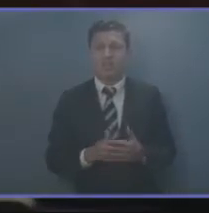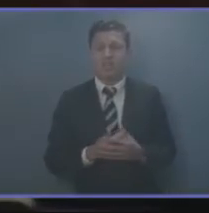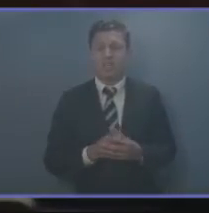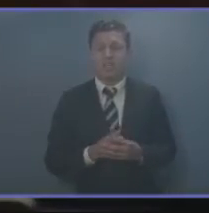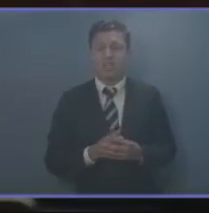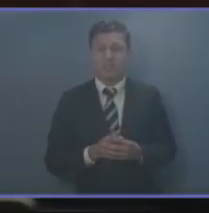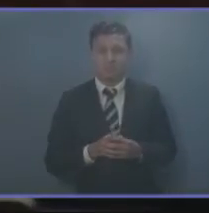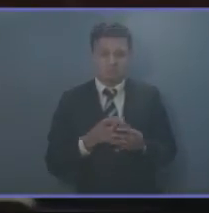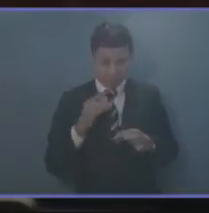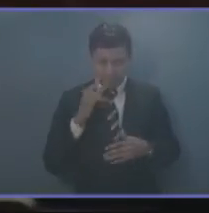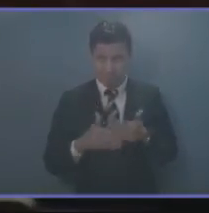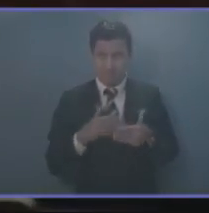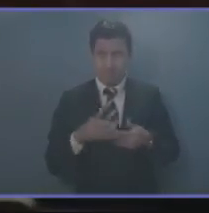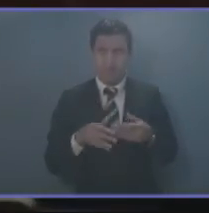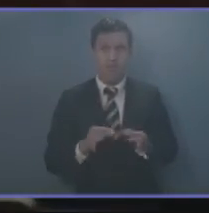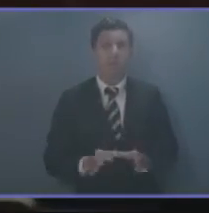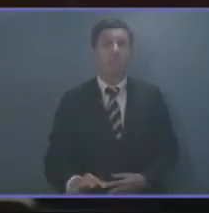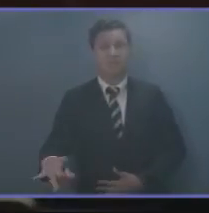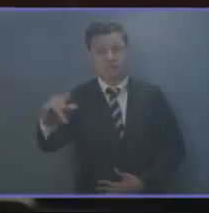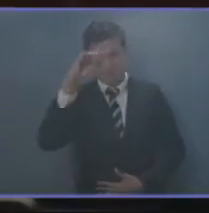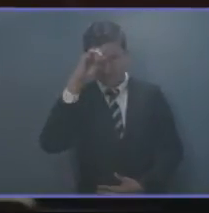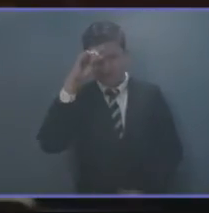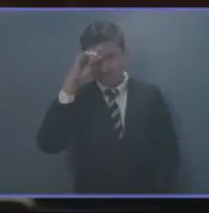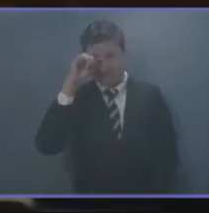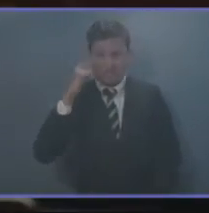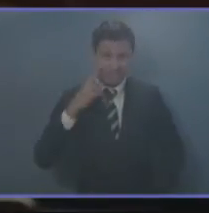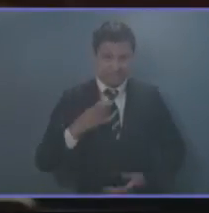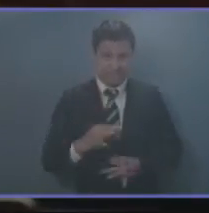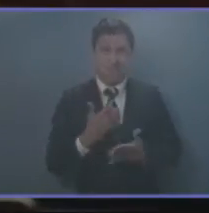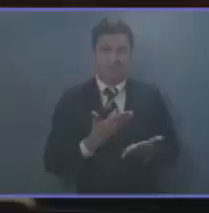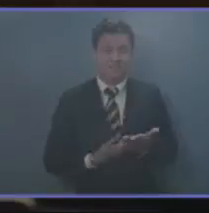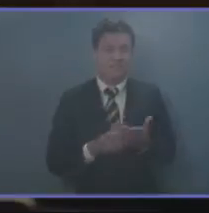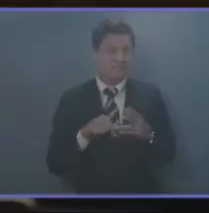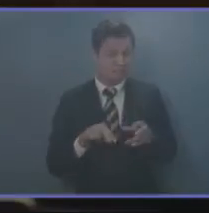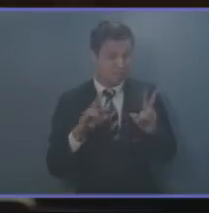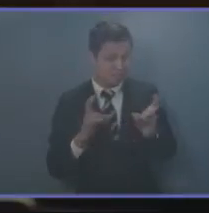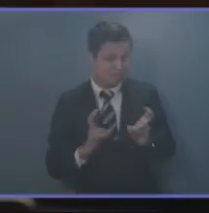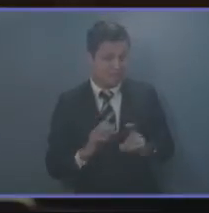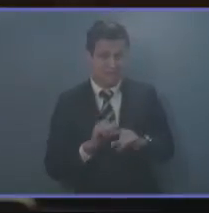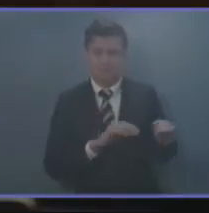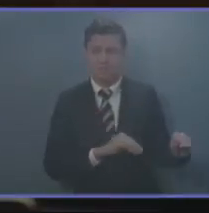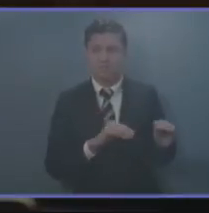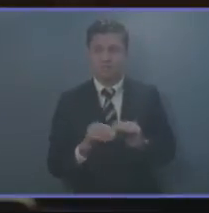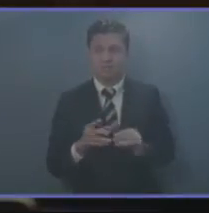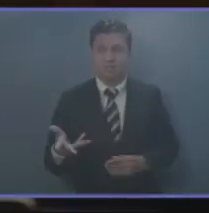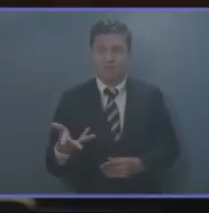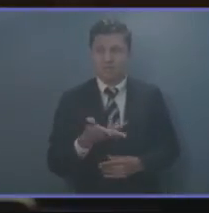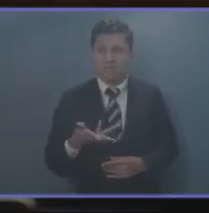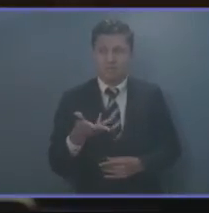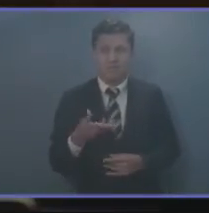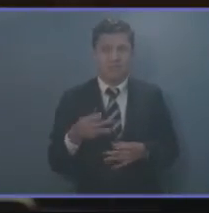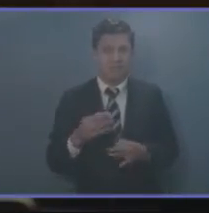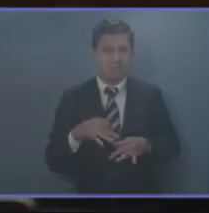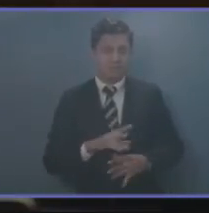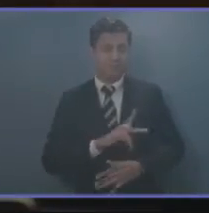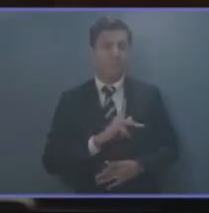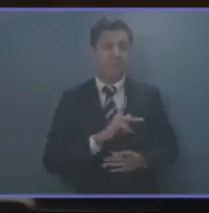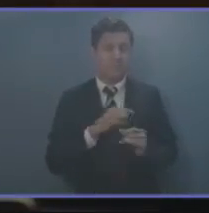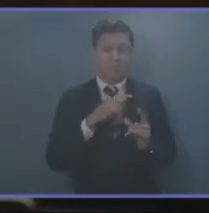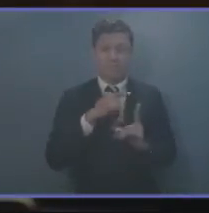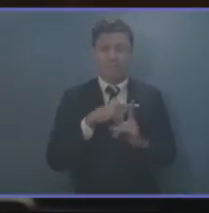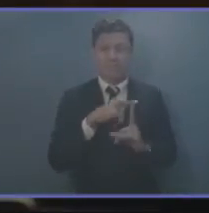escolares, religiosos y laborales, lo que puede ser interpretado como una muestra de actitud personal favorable a